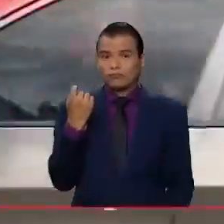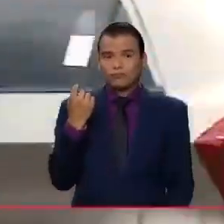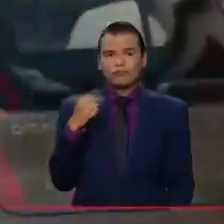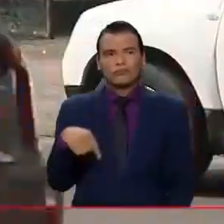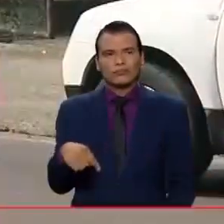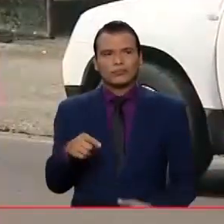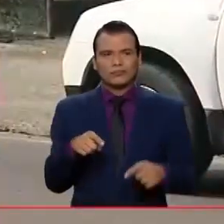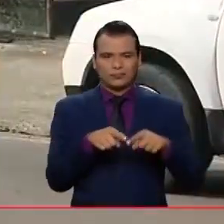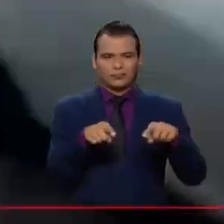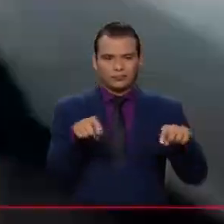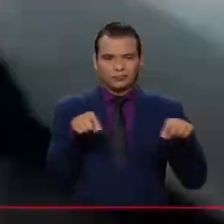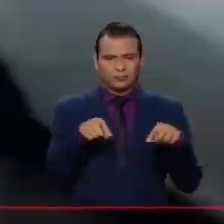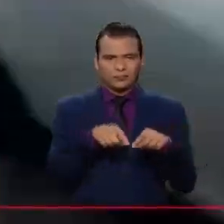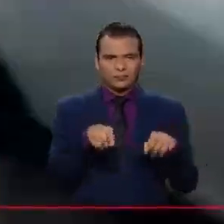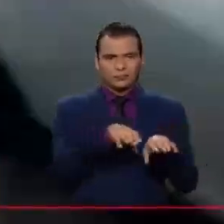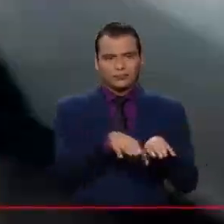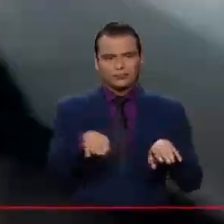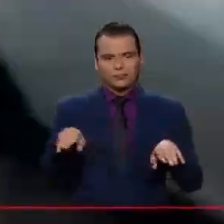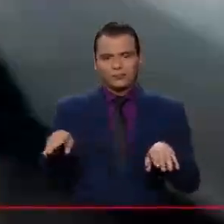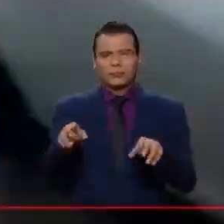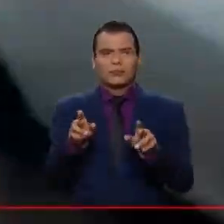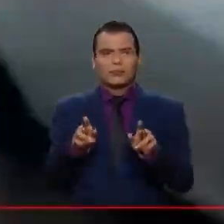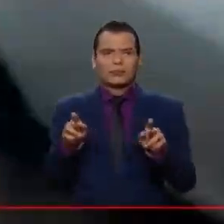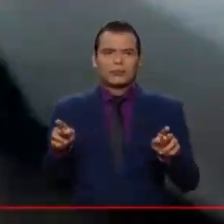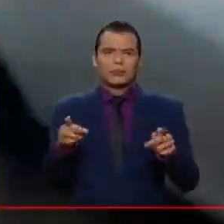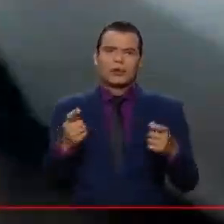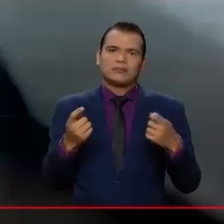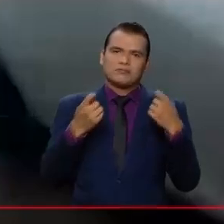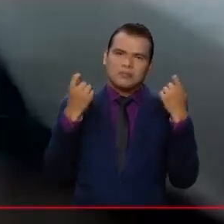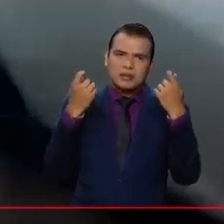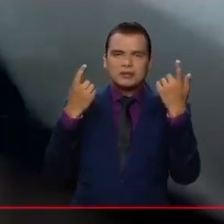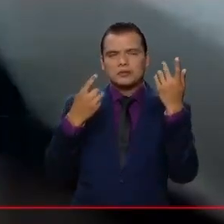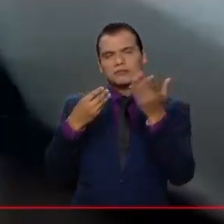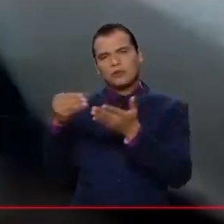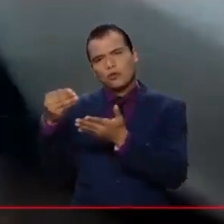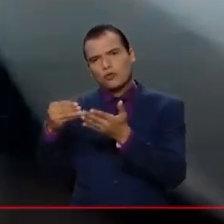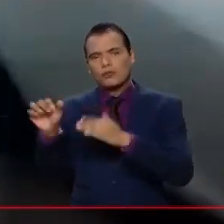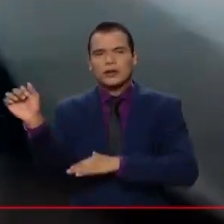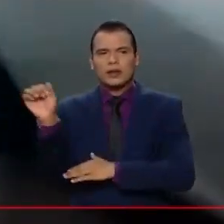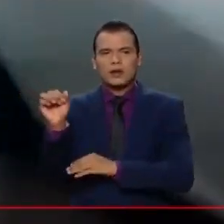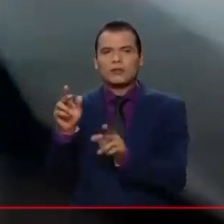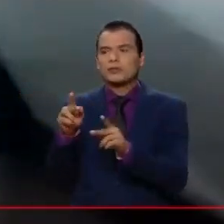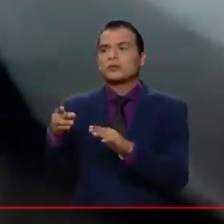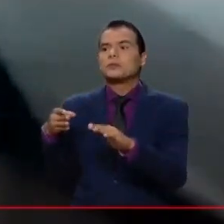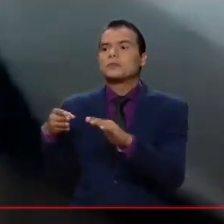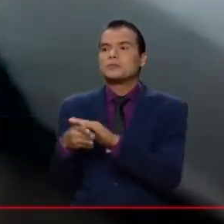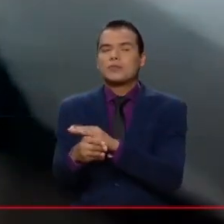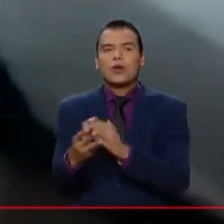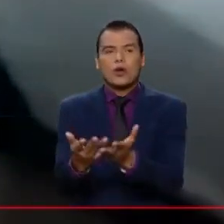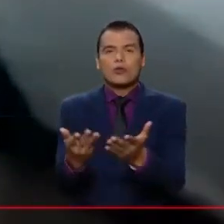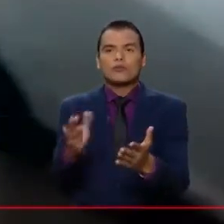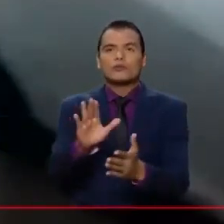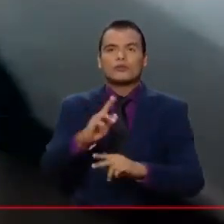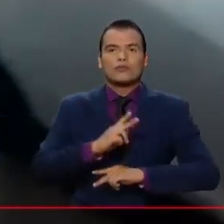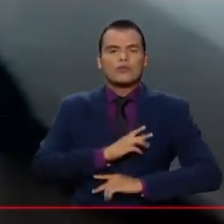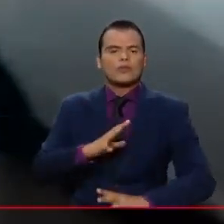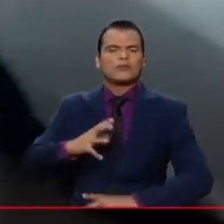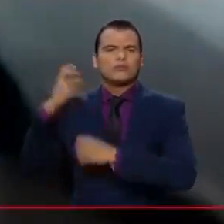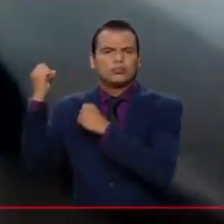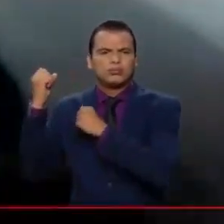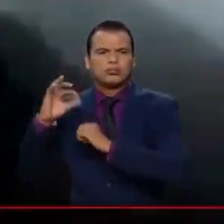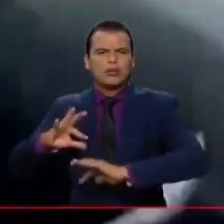compraventa de vehículos donde un sujeto fue víctima por varios presuntos delincuentes que lo despojaron de sus pertenencias,